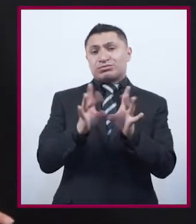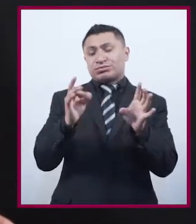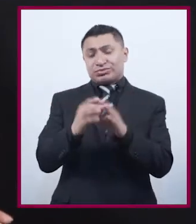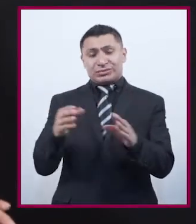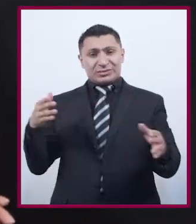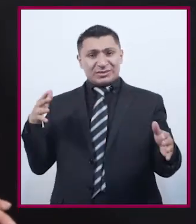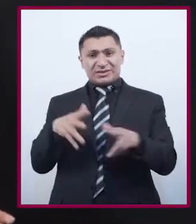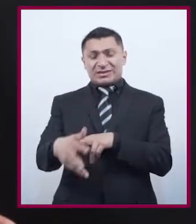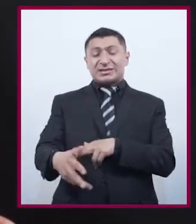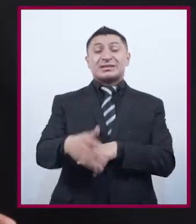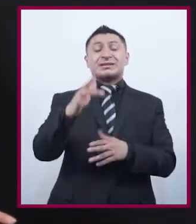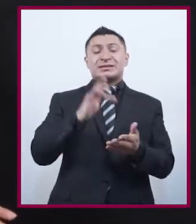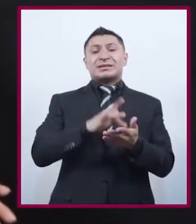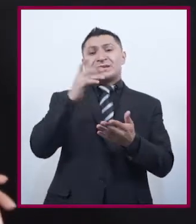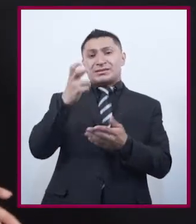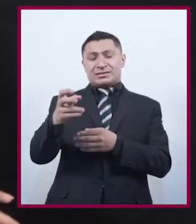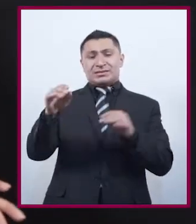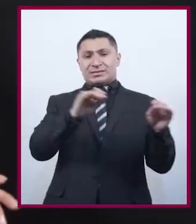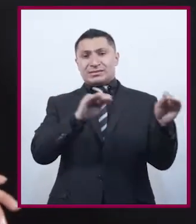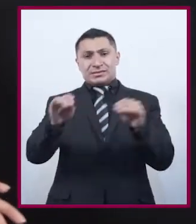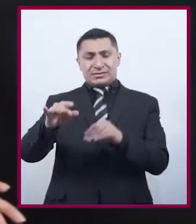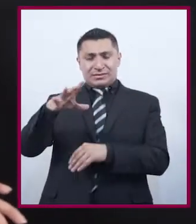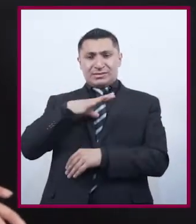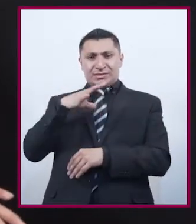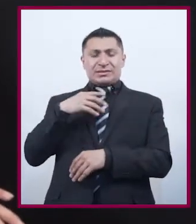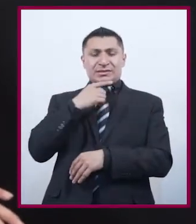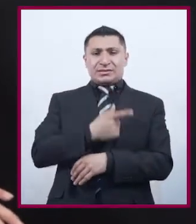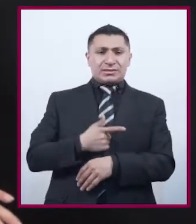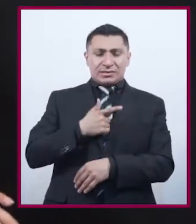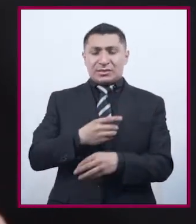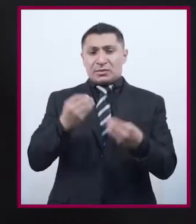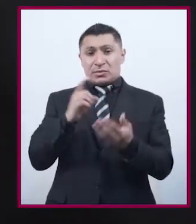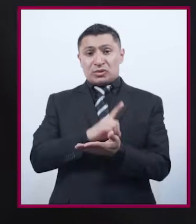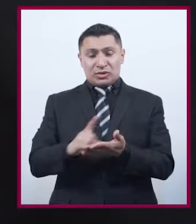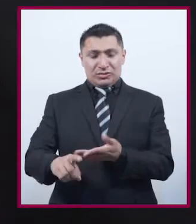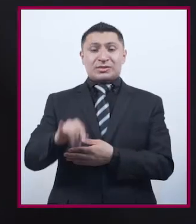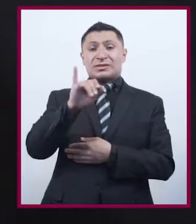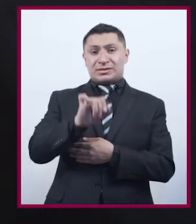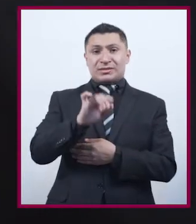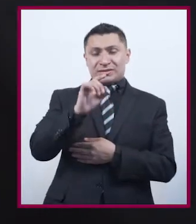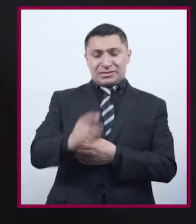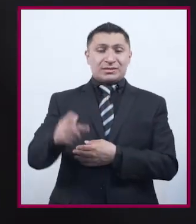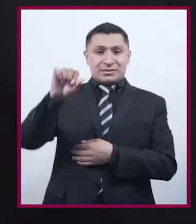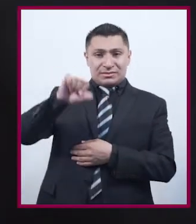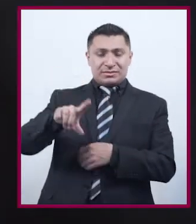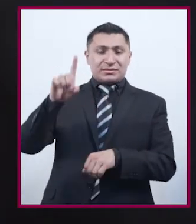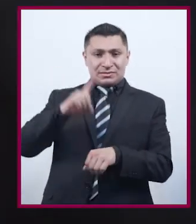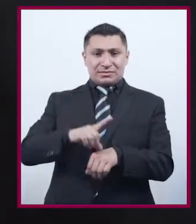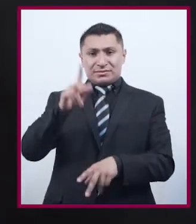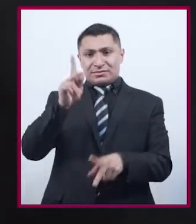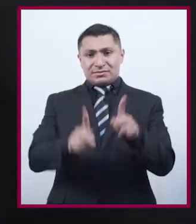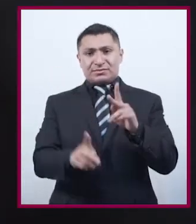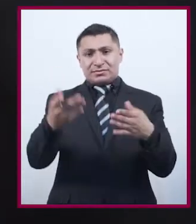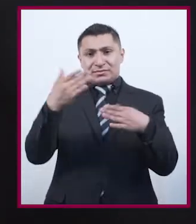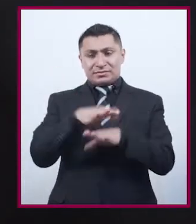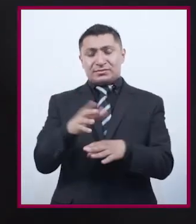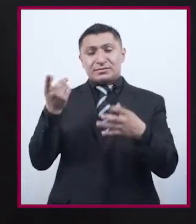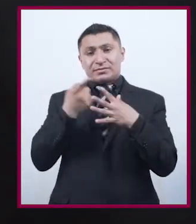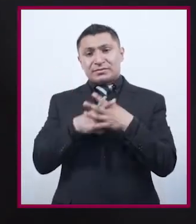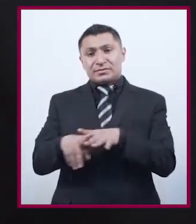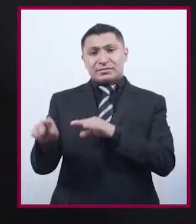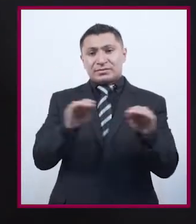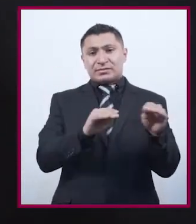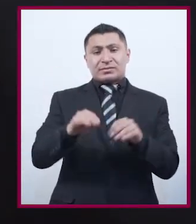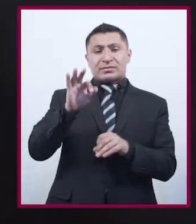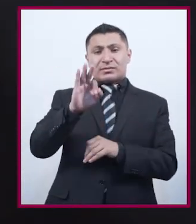gracias al cual las mujeres gozamos de muchos derechos. Sí, el día de hoy hablaremos del inicio del